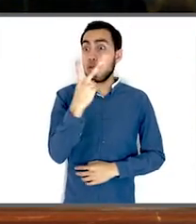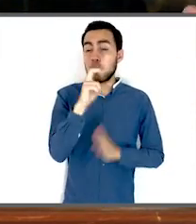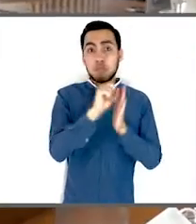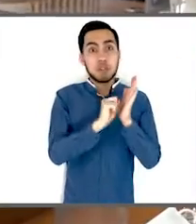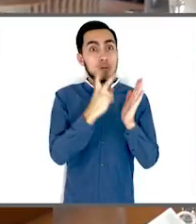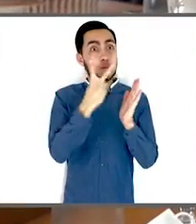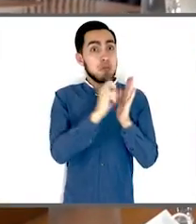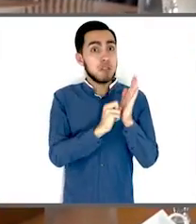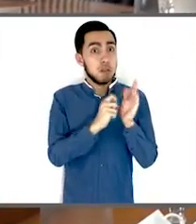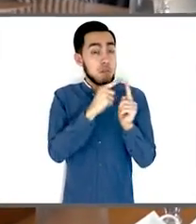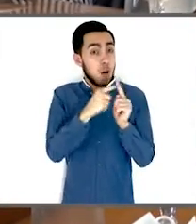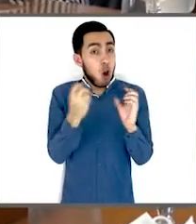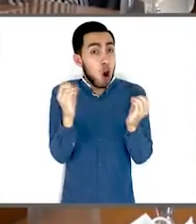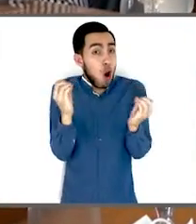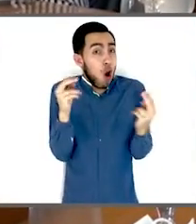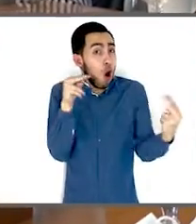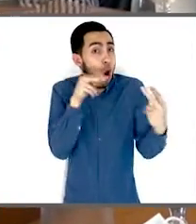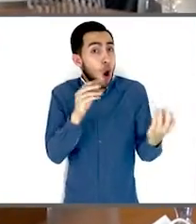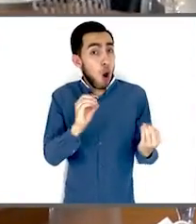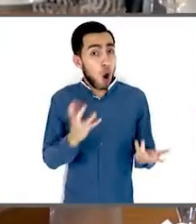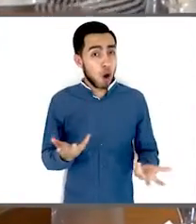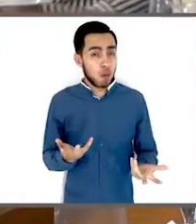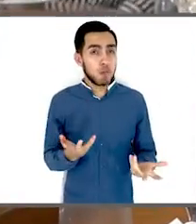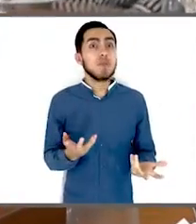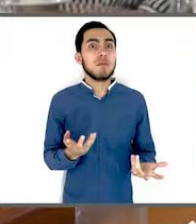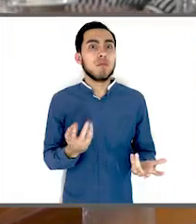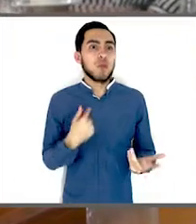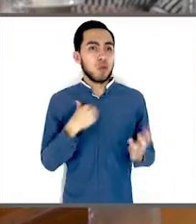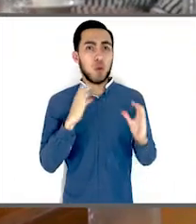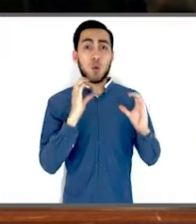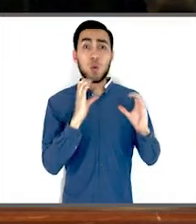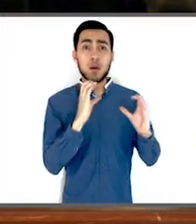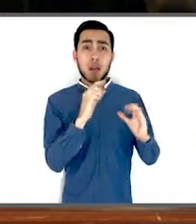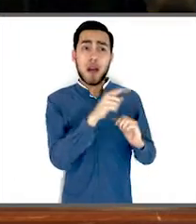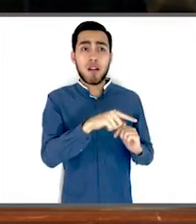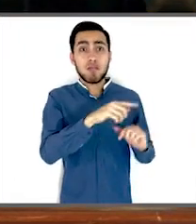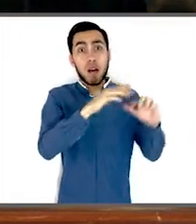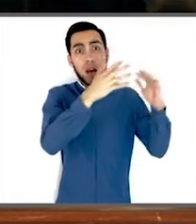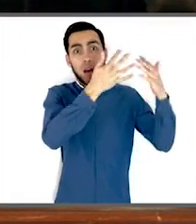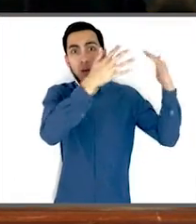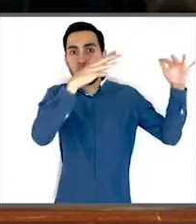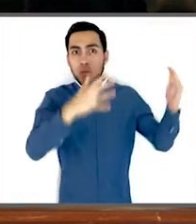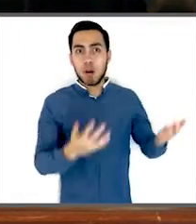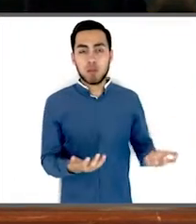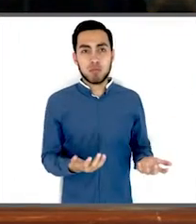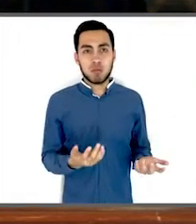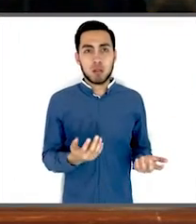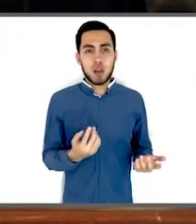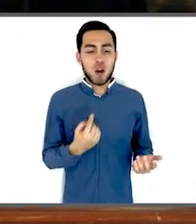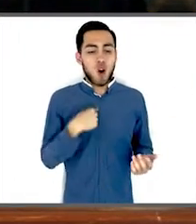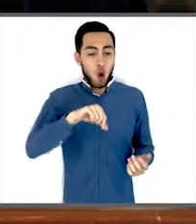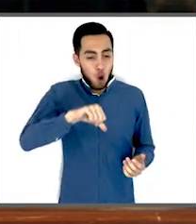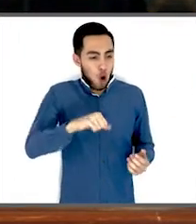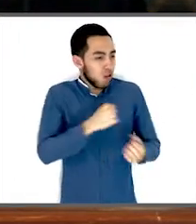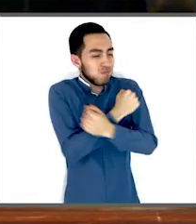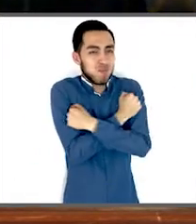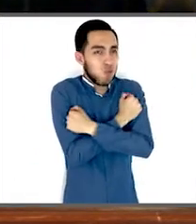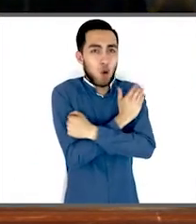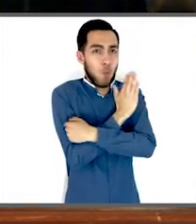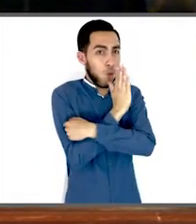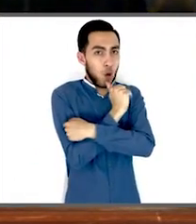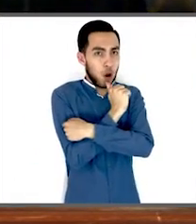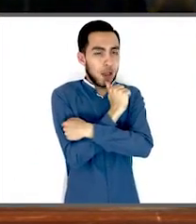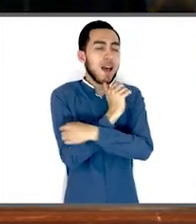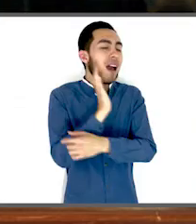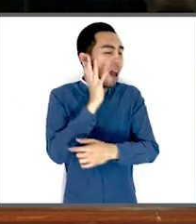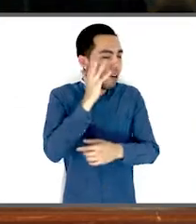prácticamente 2 meses y medio, 3 meses que llevamos con esto. No los he podido ver porque los estoy cuidando, ¿no? O sea, es decir, hoy